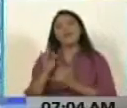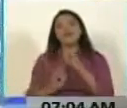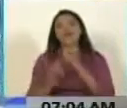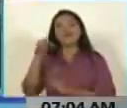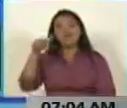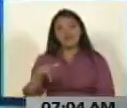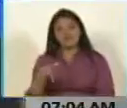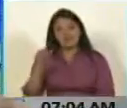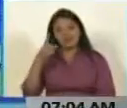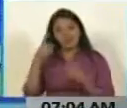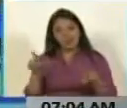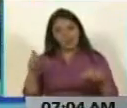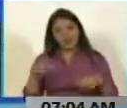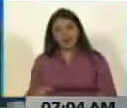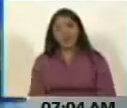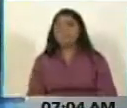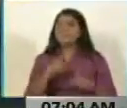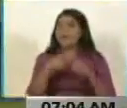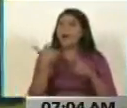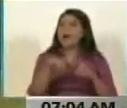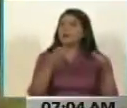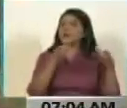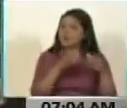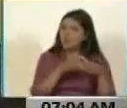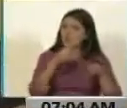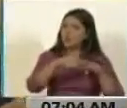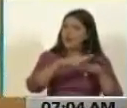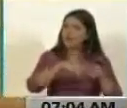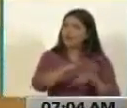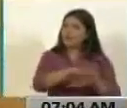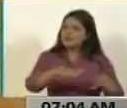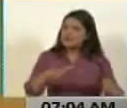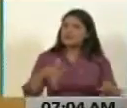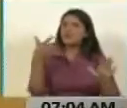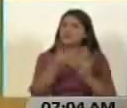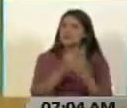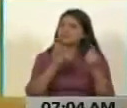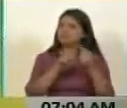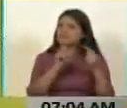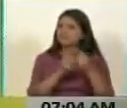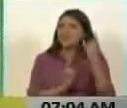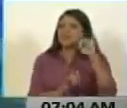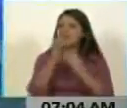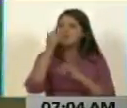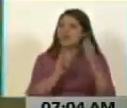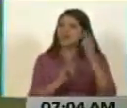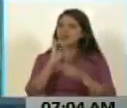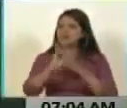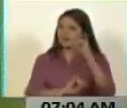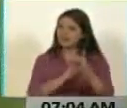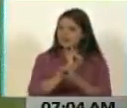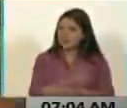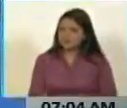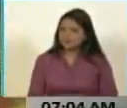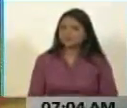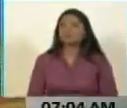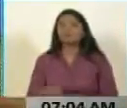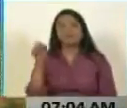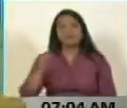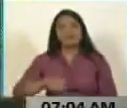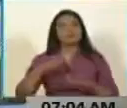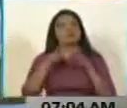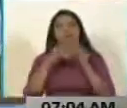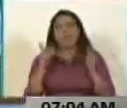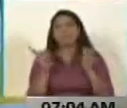de esto, hay unos pabellones infantiles, hay homenajes. Sí. ¿Qué se está haciendo? ¿Qué involucra todo el tema de esta Feria Internacional de Música? Mira, todo está enfocado en la